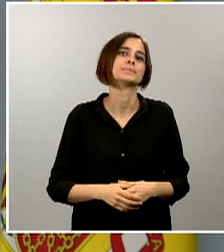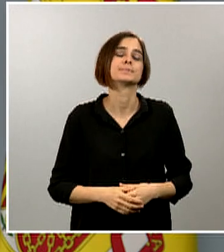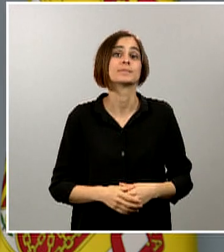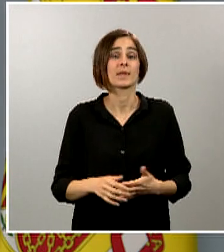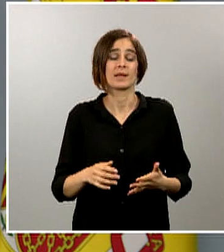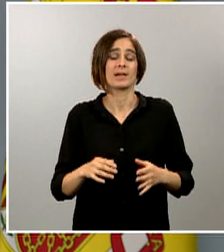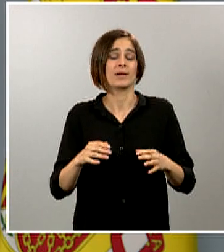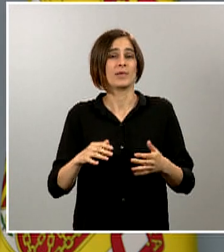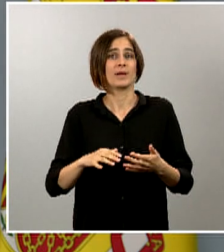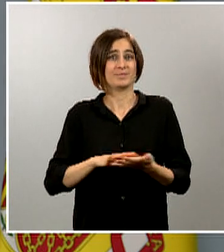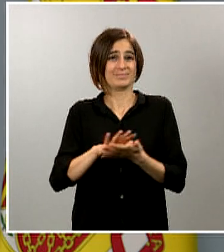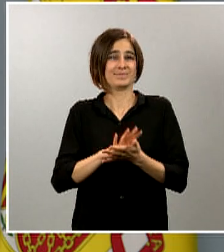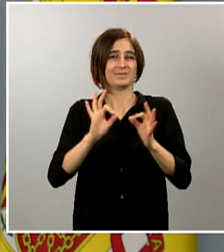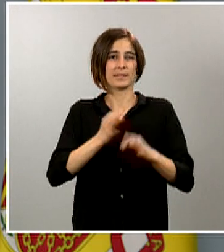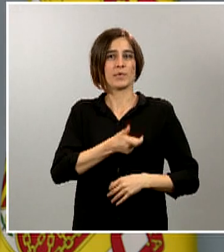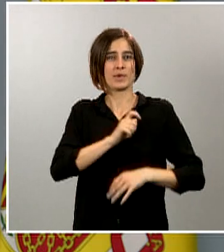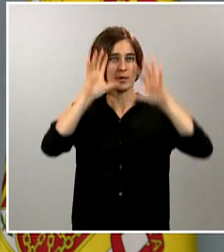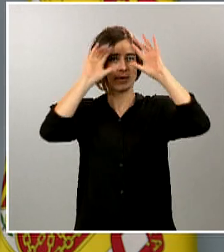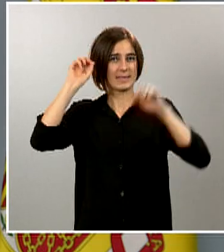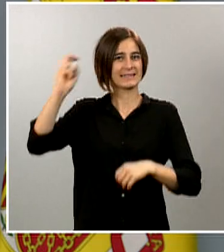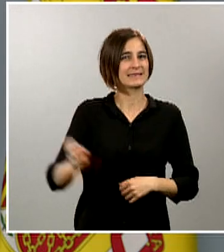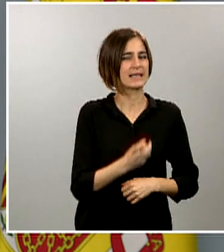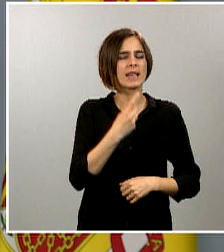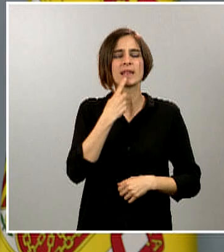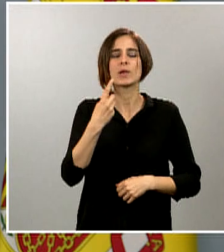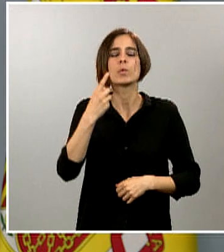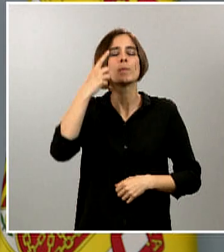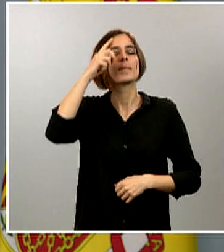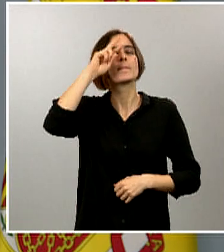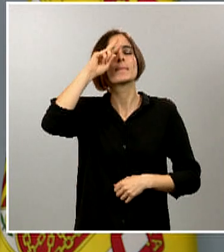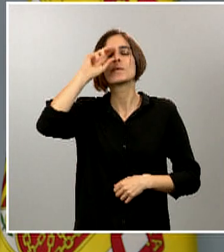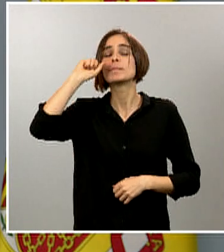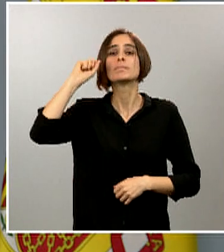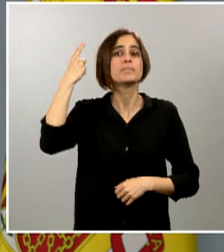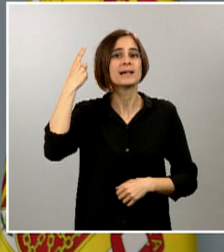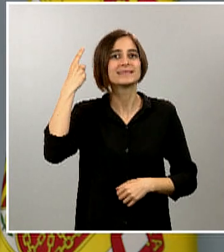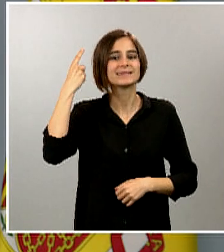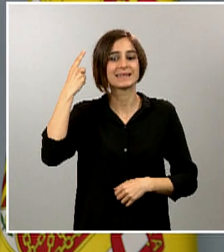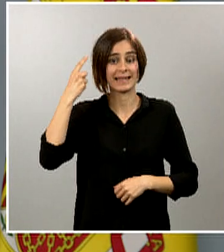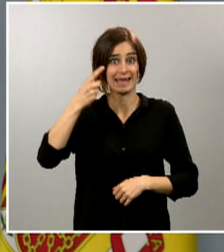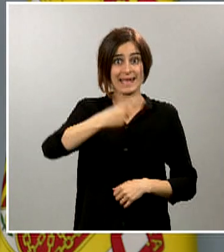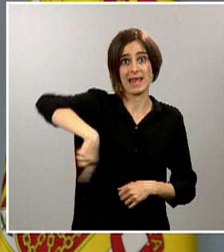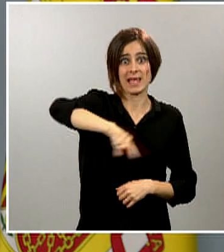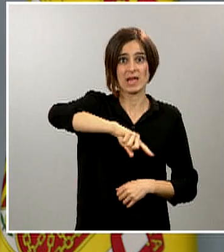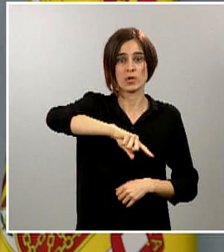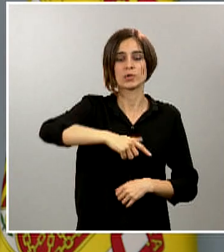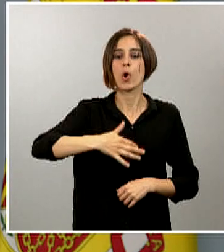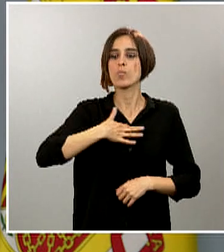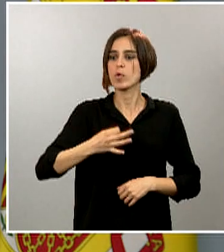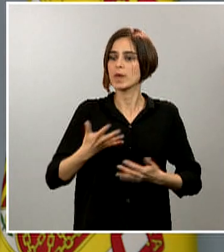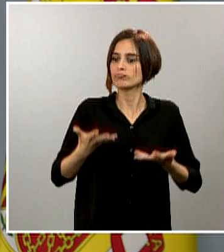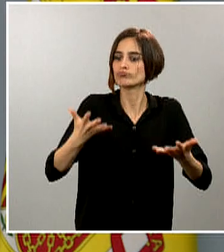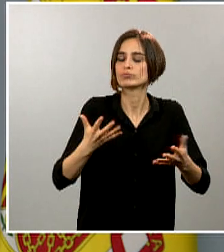indicarles cómo una de nuestras preocupaciones, la principal preocupación, es que presten su función, sus servicios, en